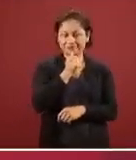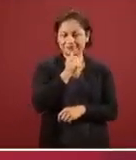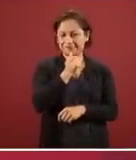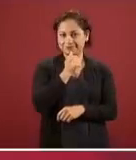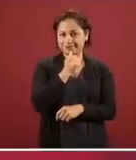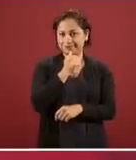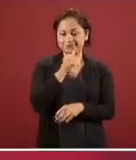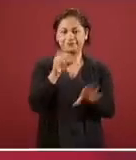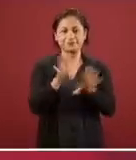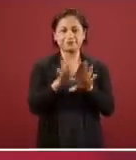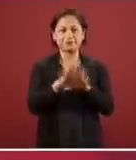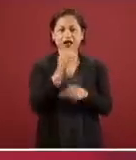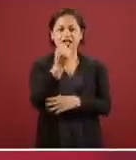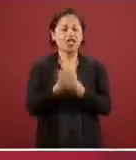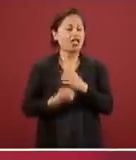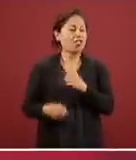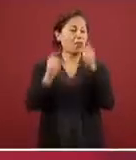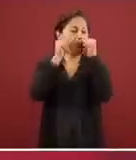en la arena.